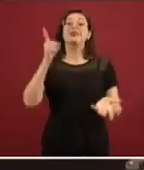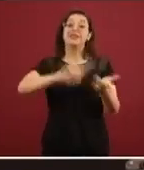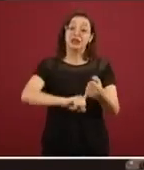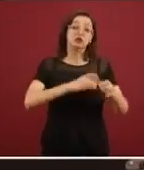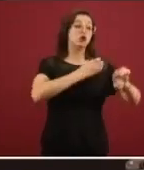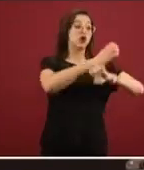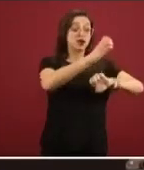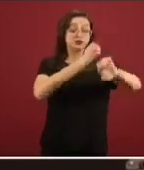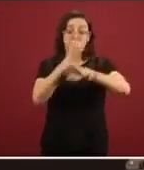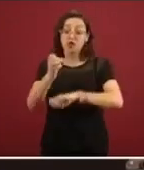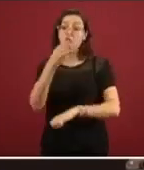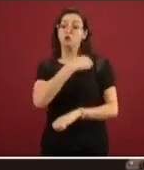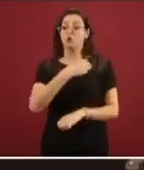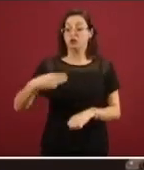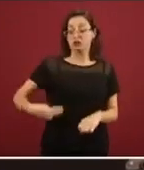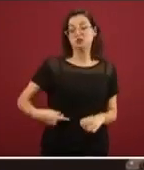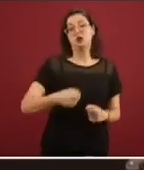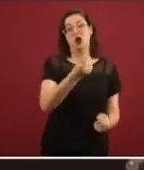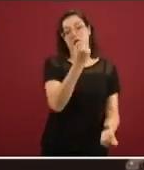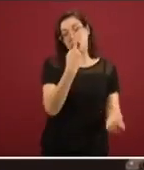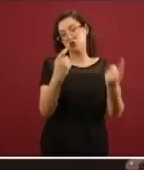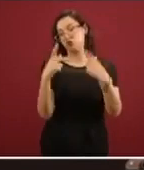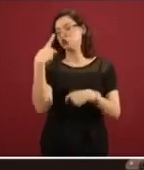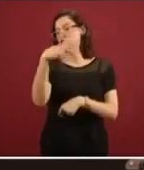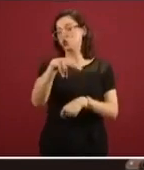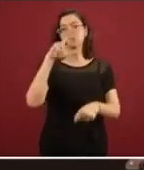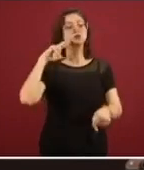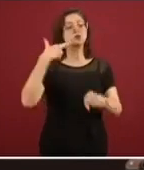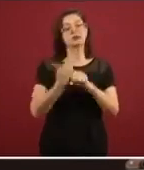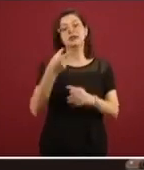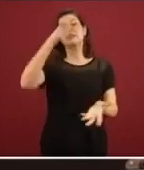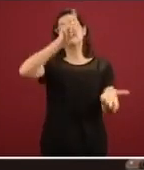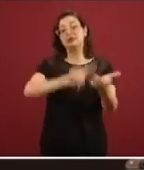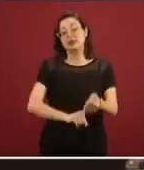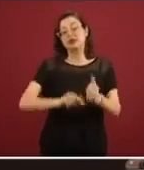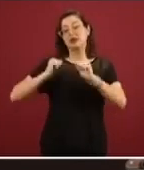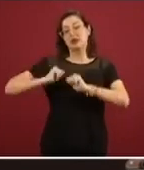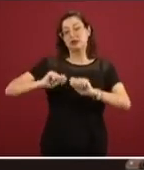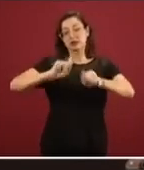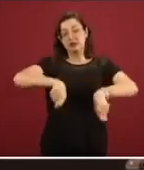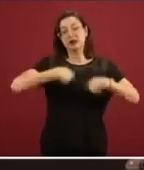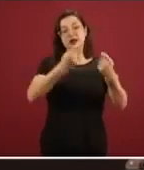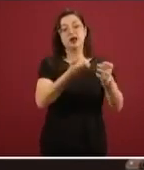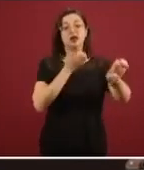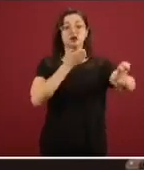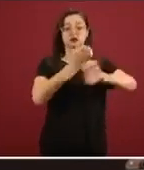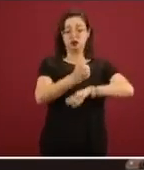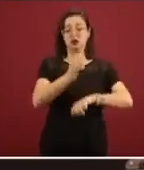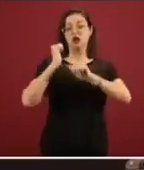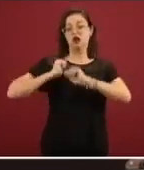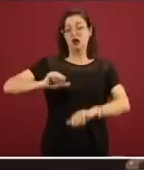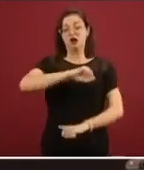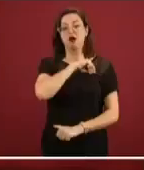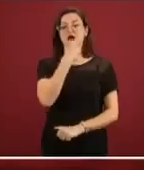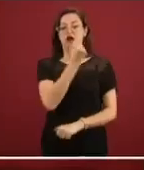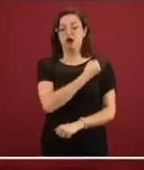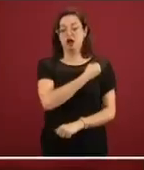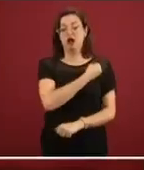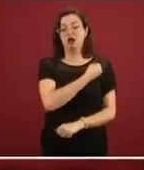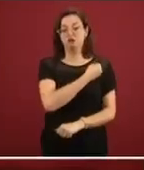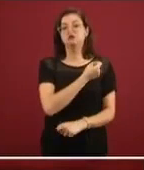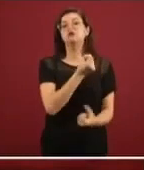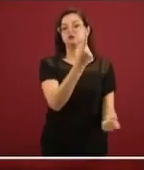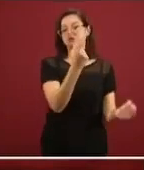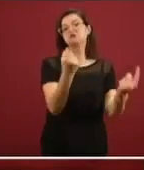algunos municipios, en uso de sus atribuciones legales, en el caso de los estados como autoridad sanitaria,